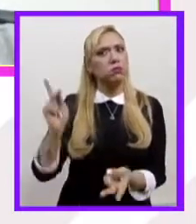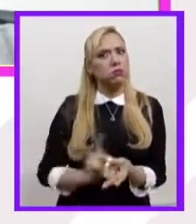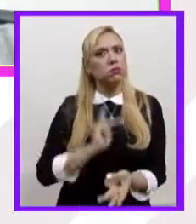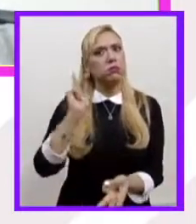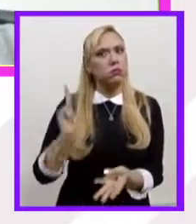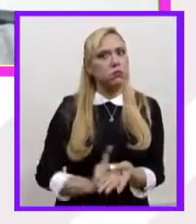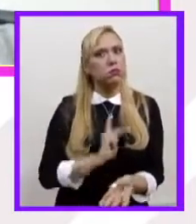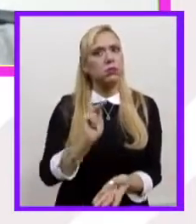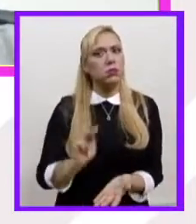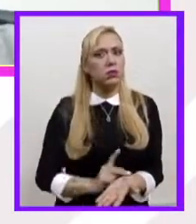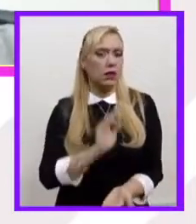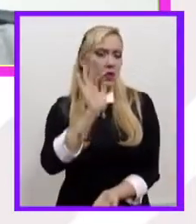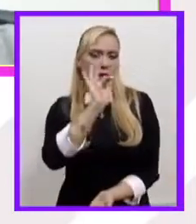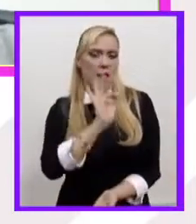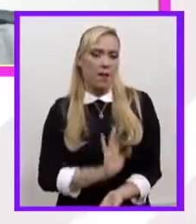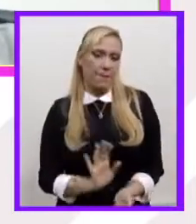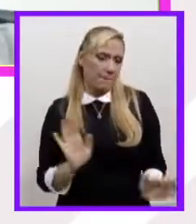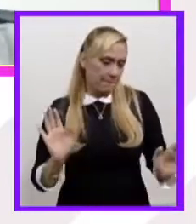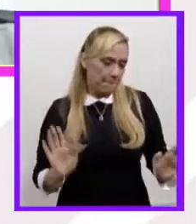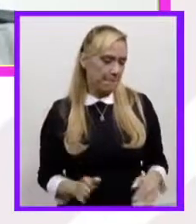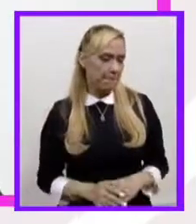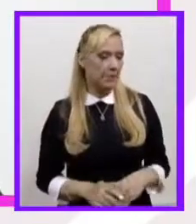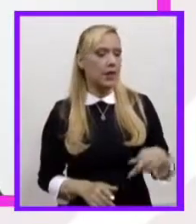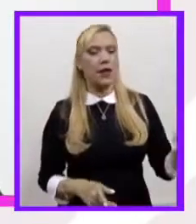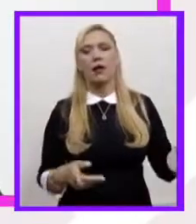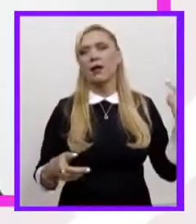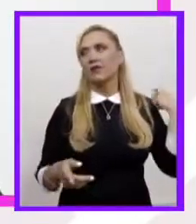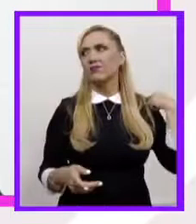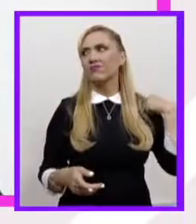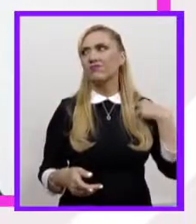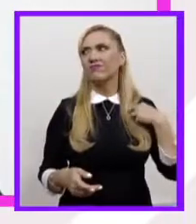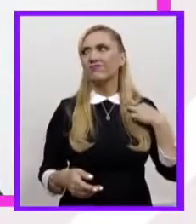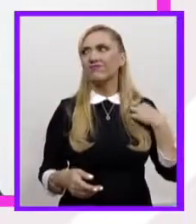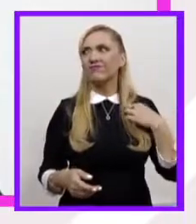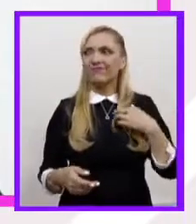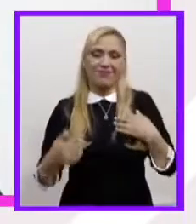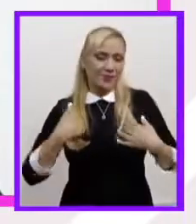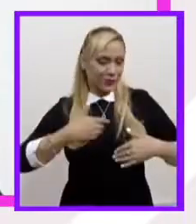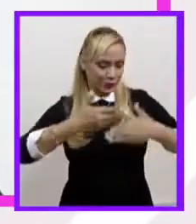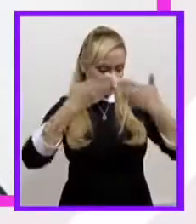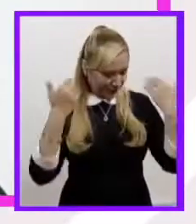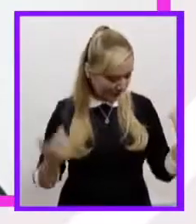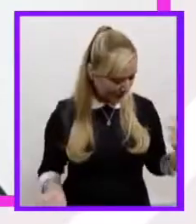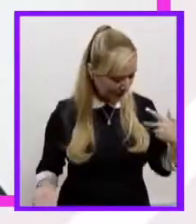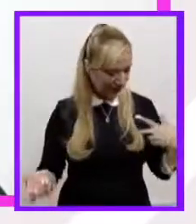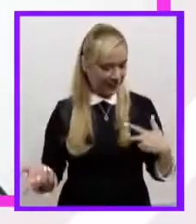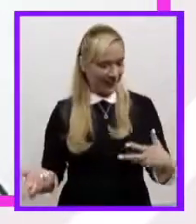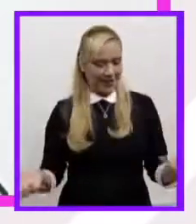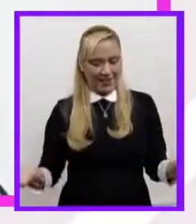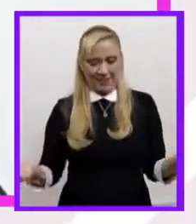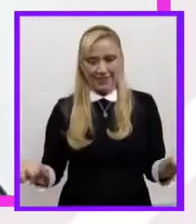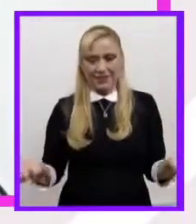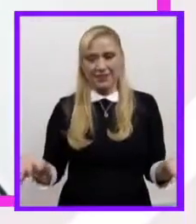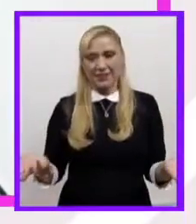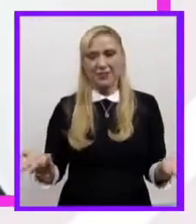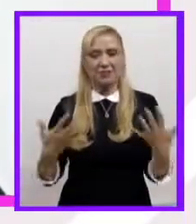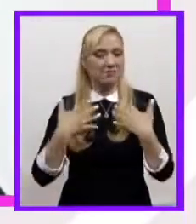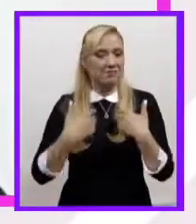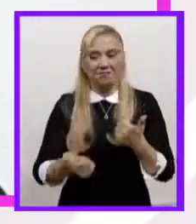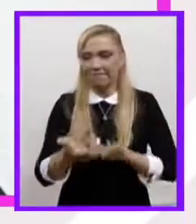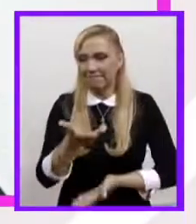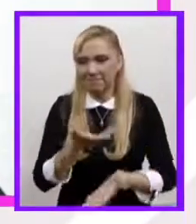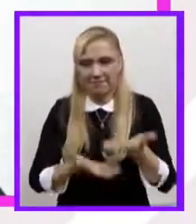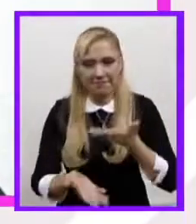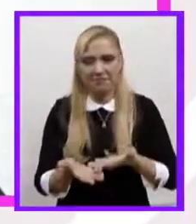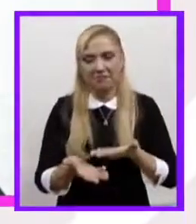es lo mismo una persona que por ignorancia, por falta de empatía, realiza